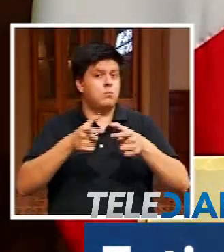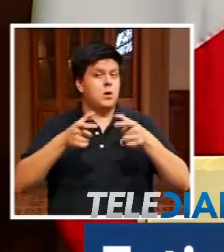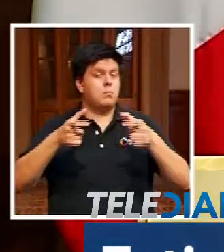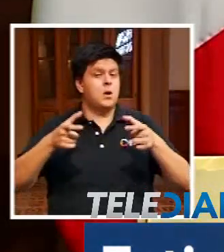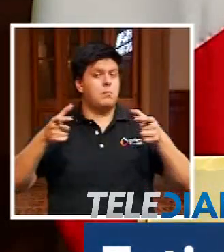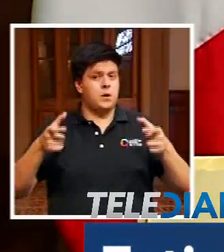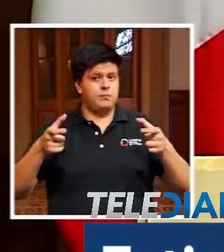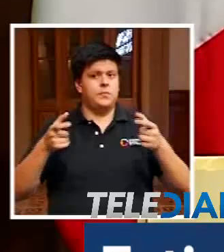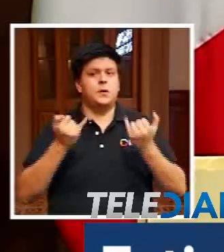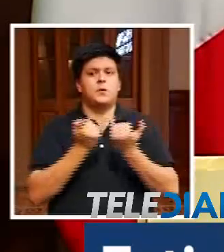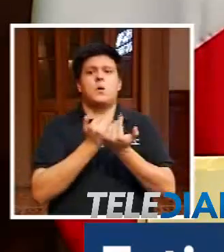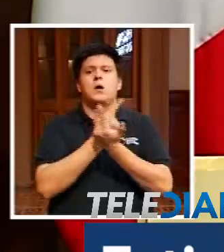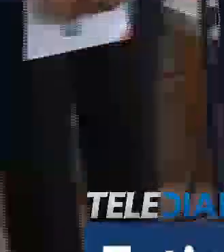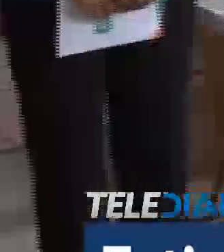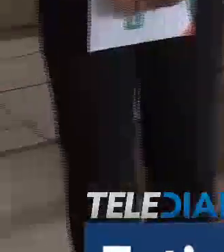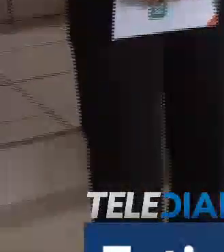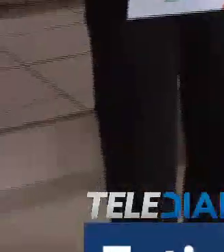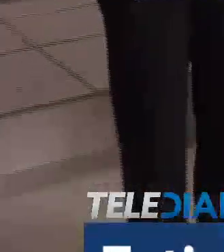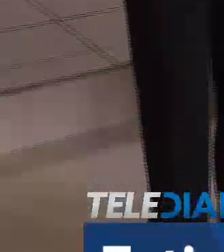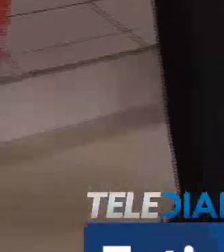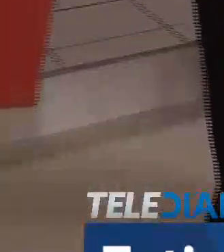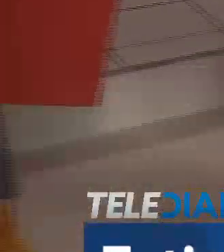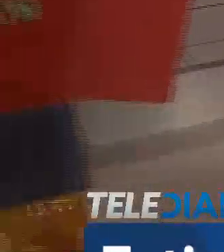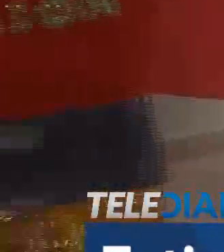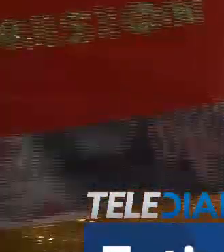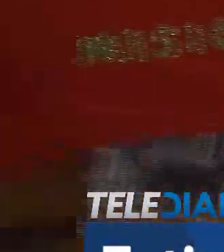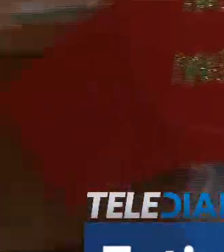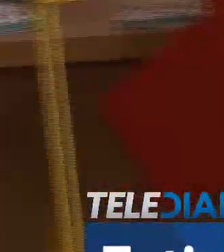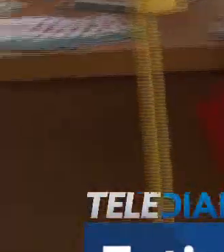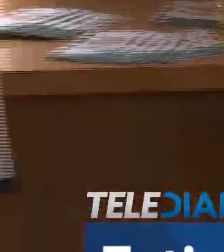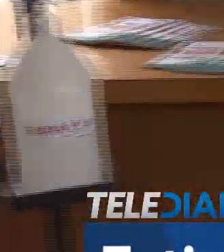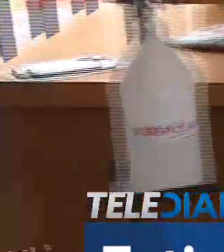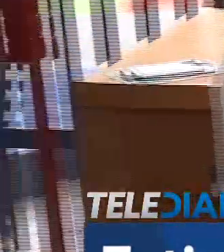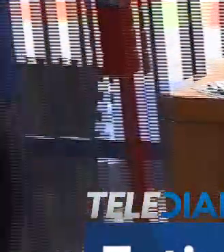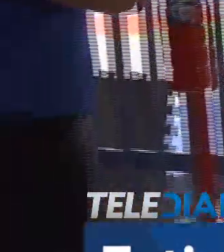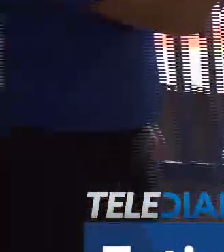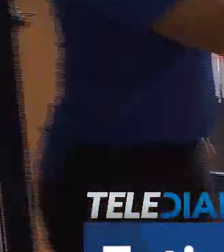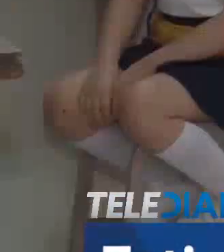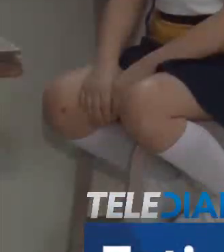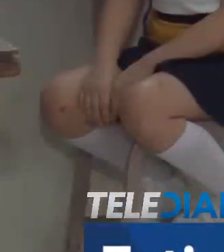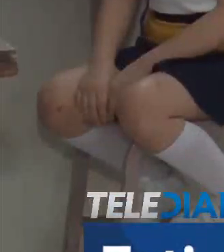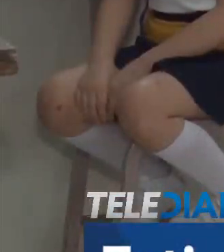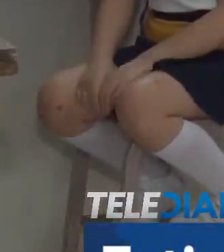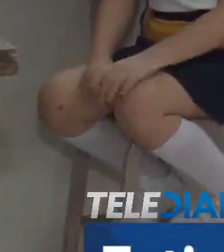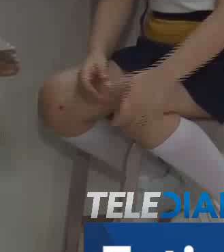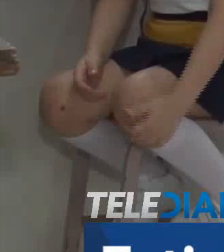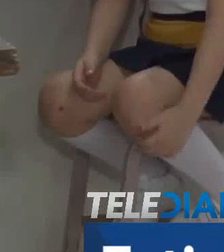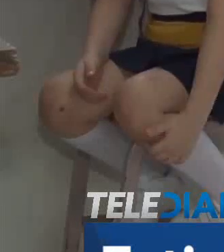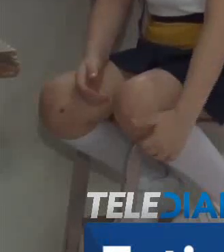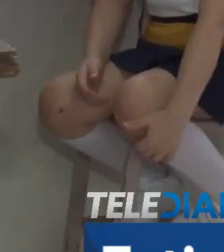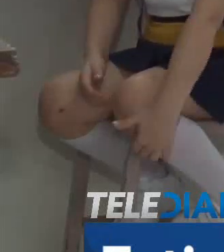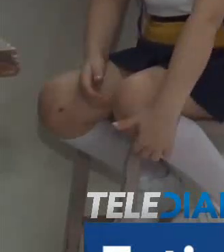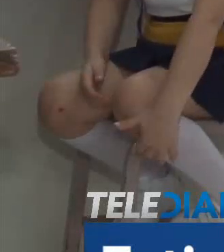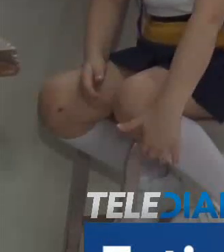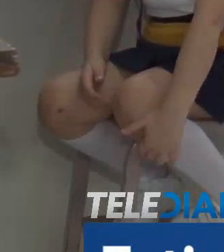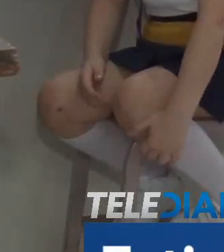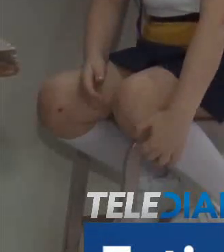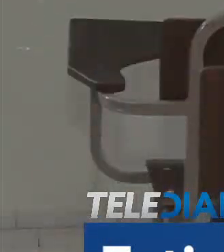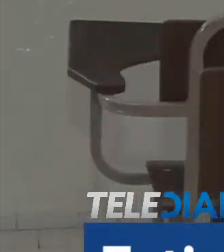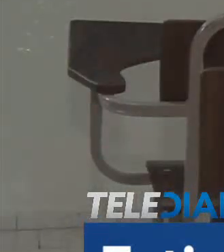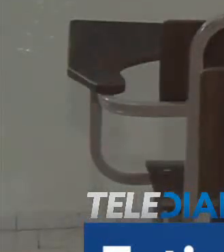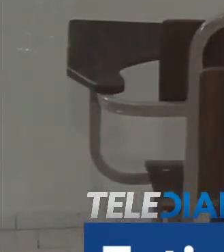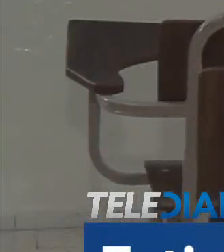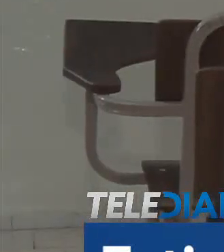de una manera voluntaria. El funcionario estatal agregó que recibieron 36 solicitudes de colegios privados